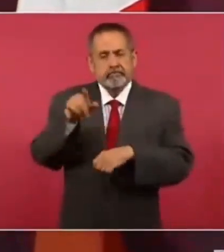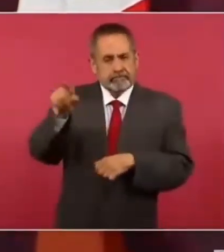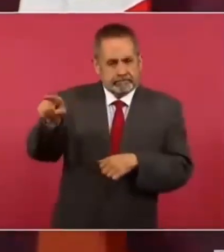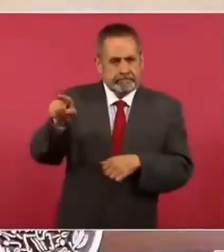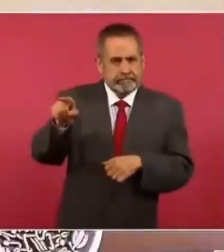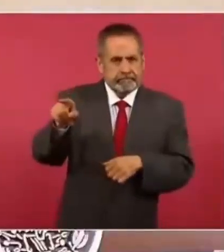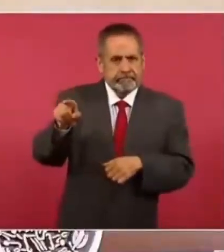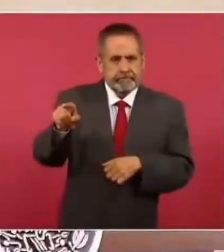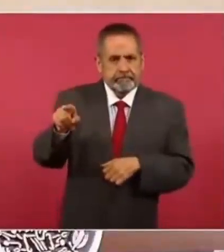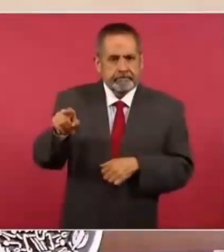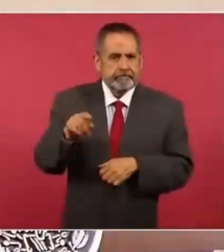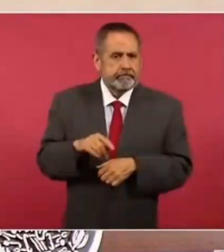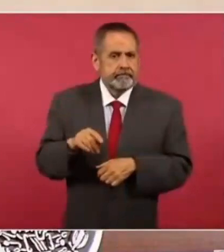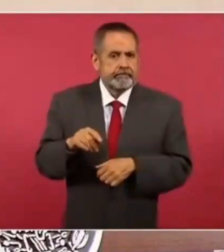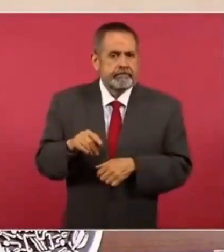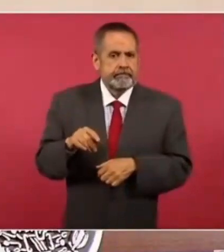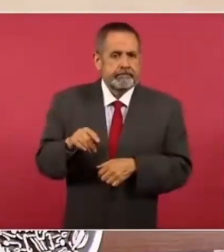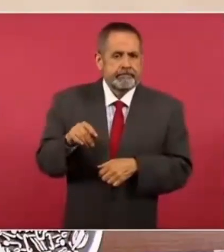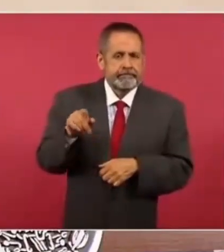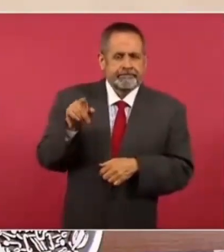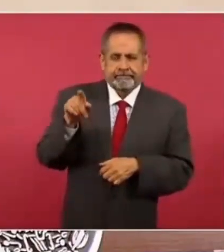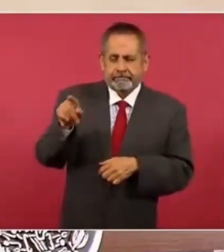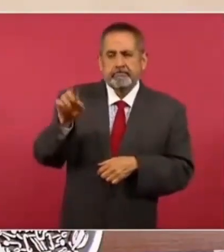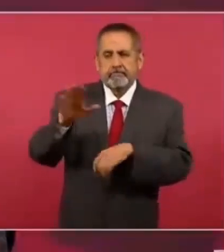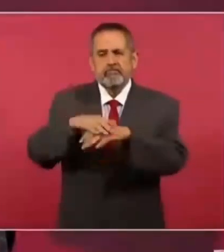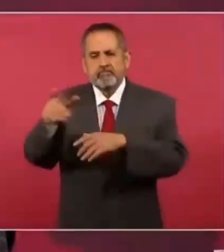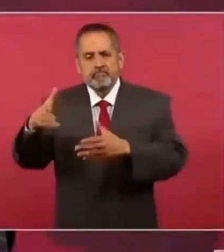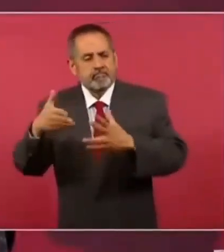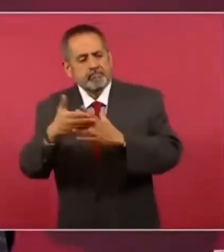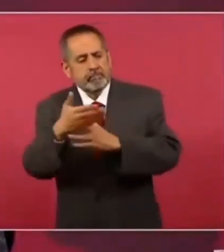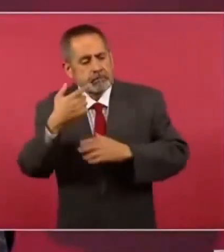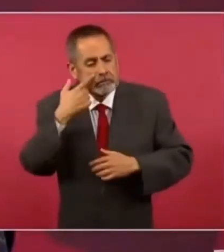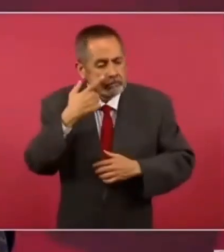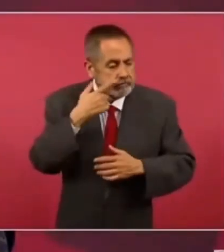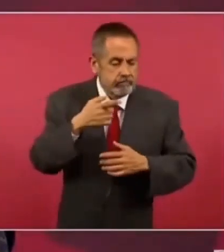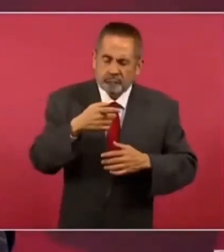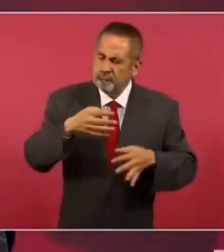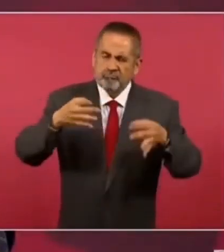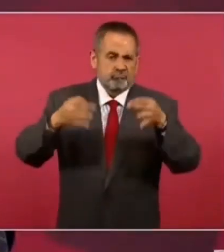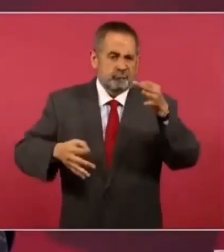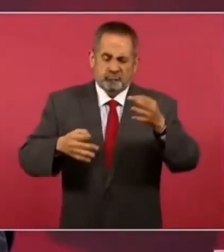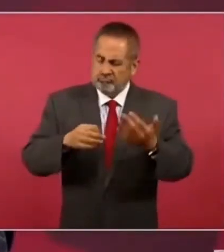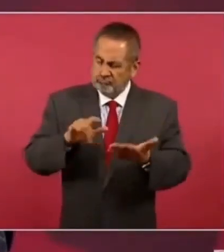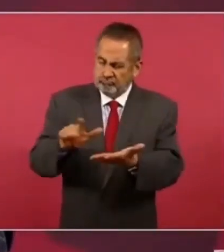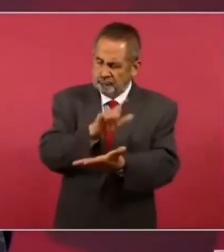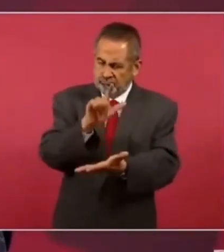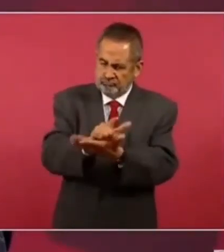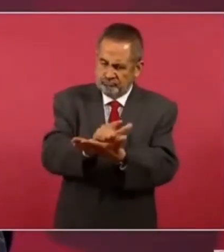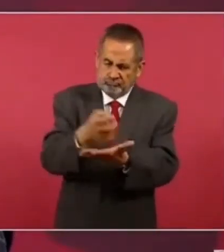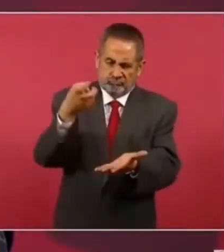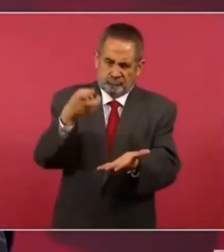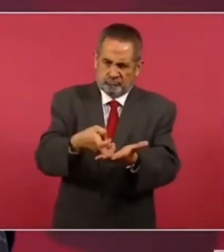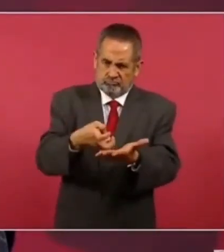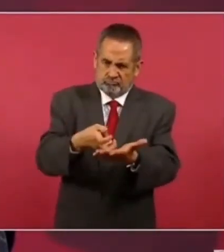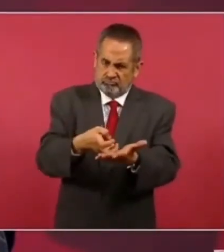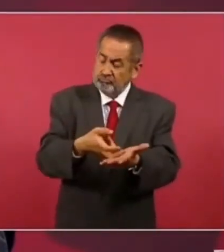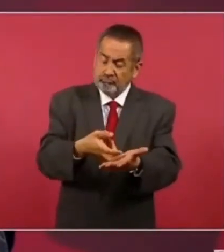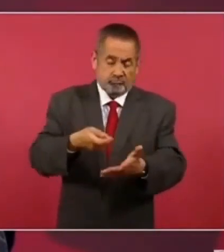interviniera y que se actuara con rectitud.